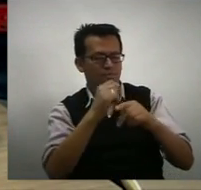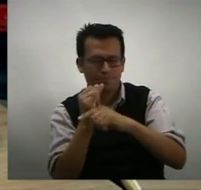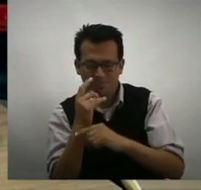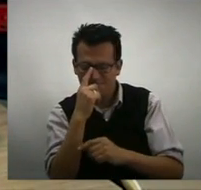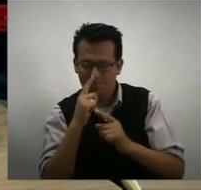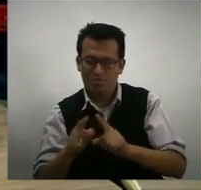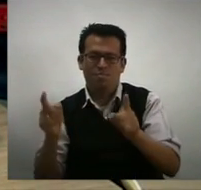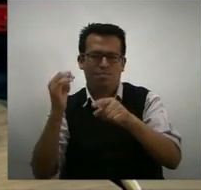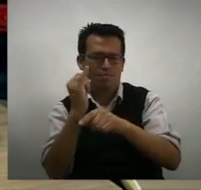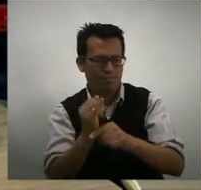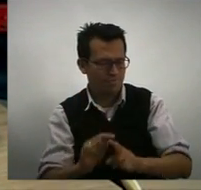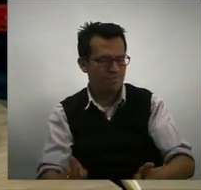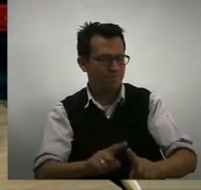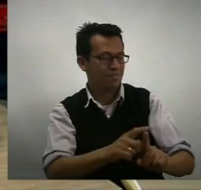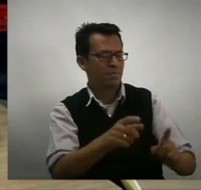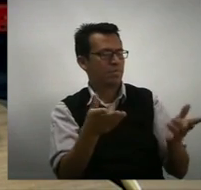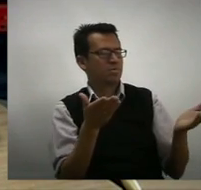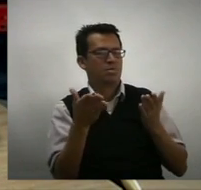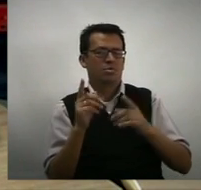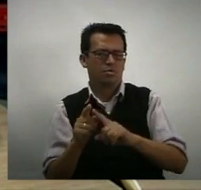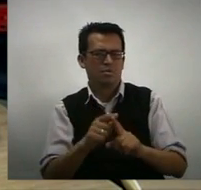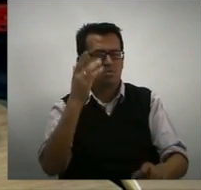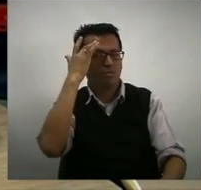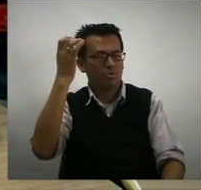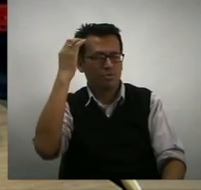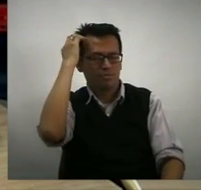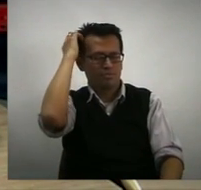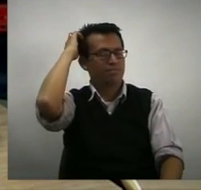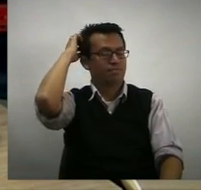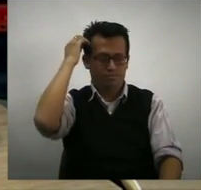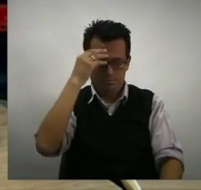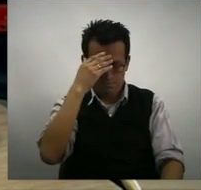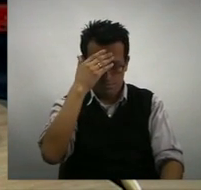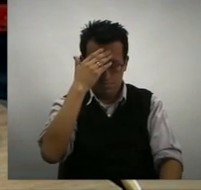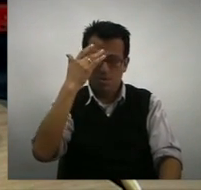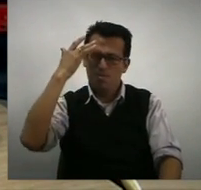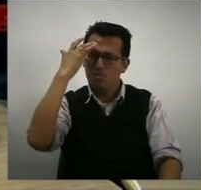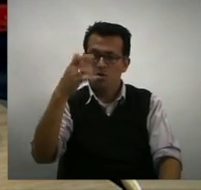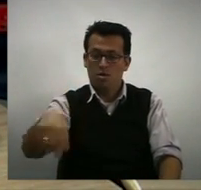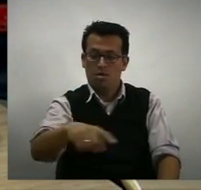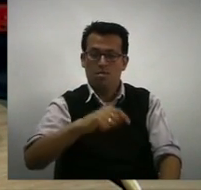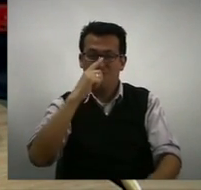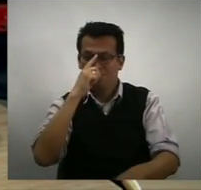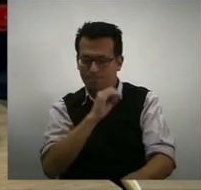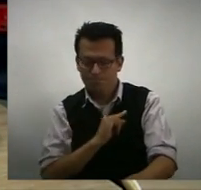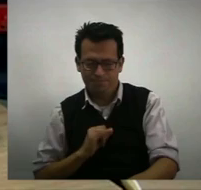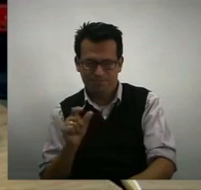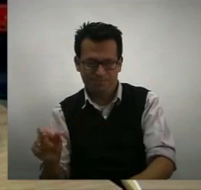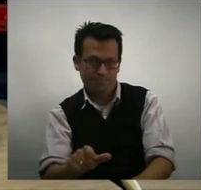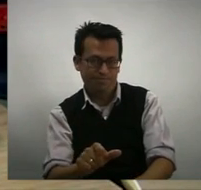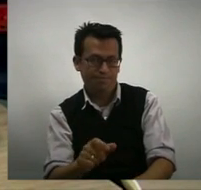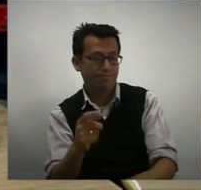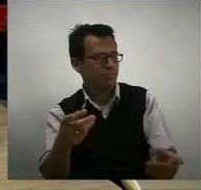para una producción diferente de bienes y servicios diferentes? Y si los individuos están precondicionados de tal modo que los bienes